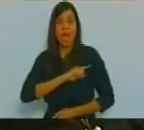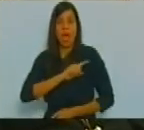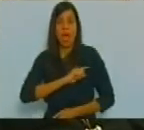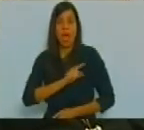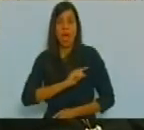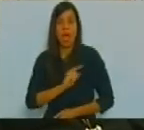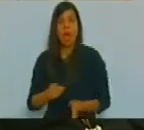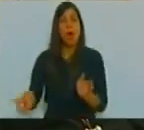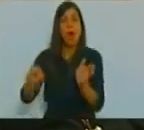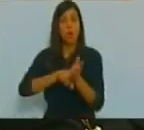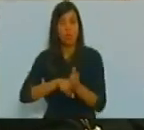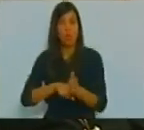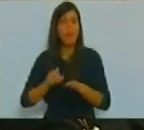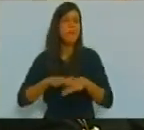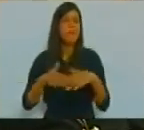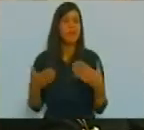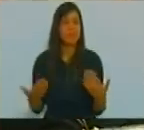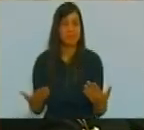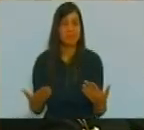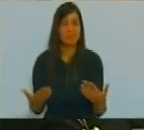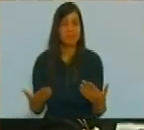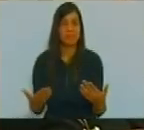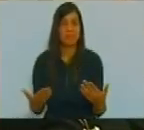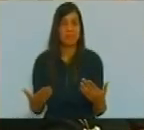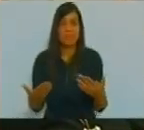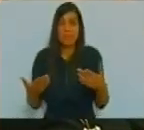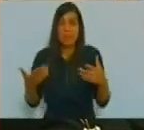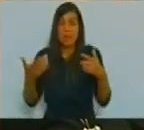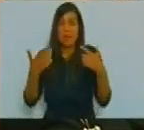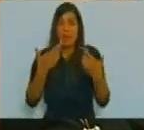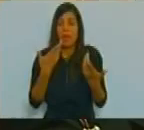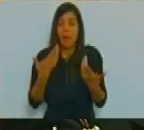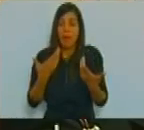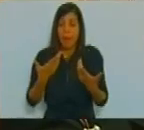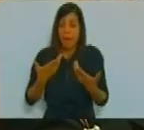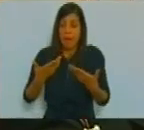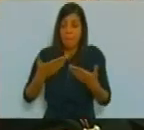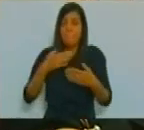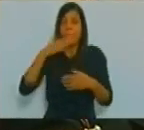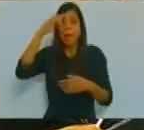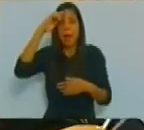porque es como el hijo que se eleva al padre protector